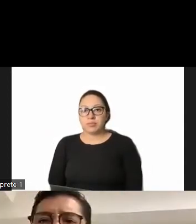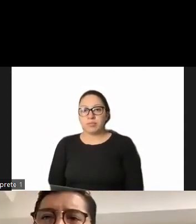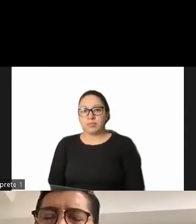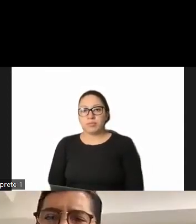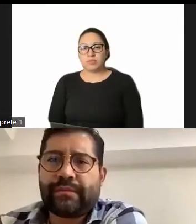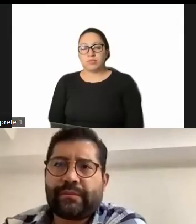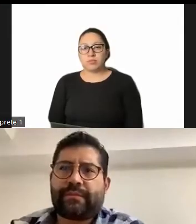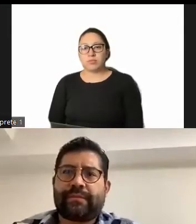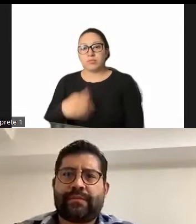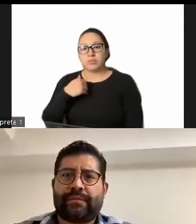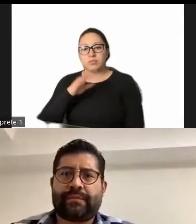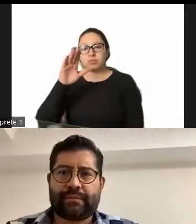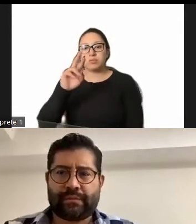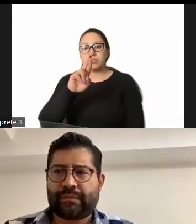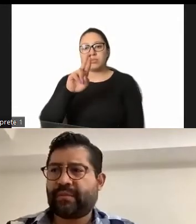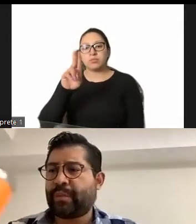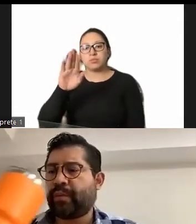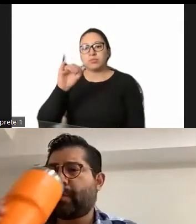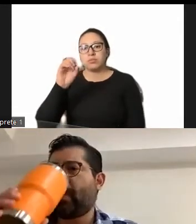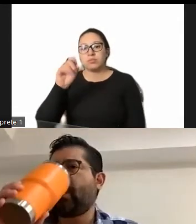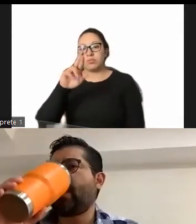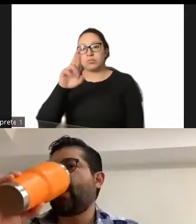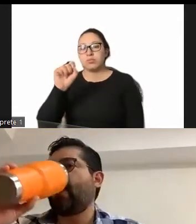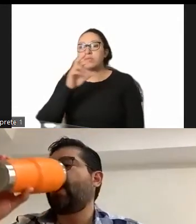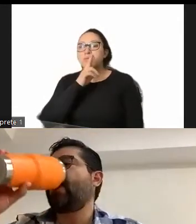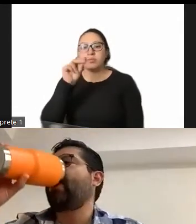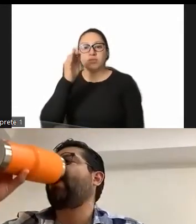Diputado Ricardo Rubio, en contra.